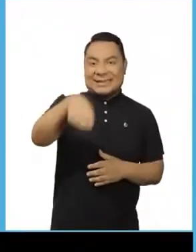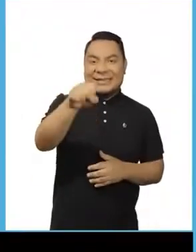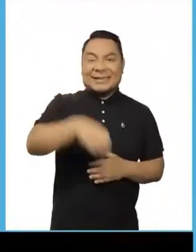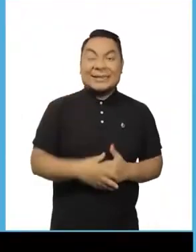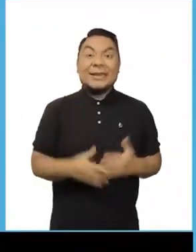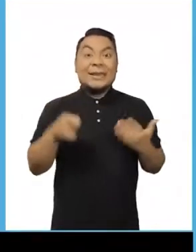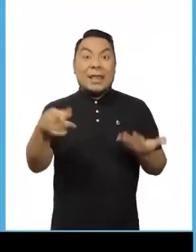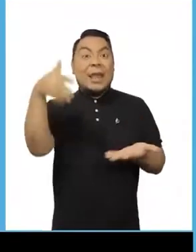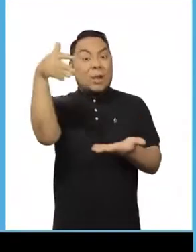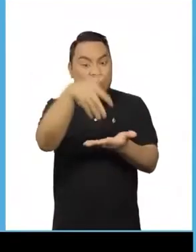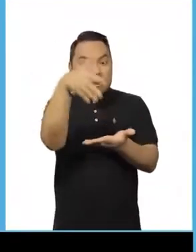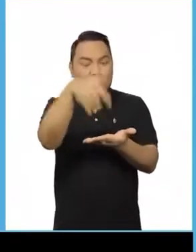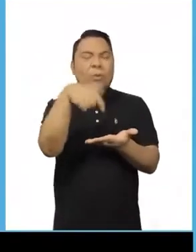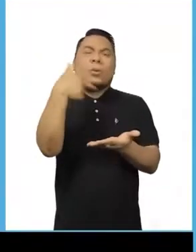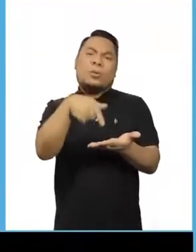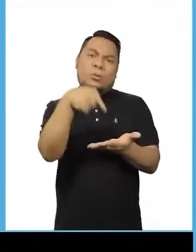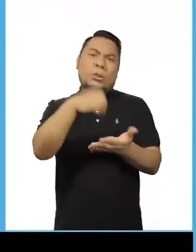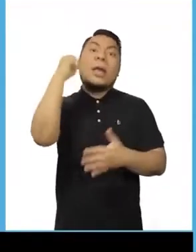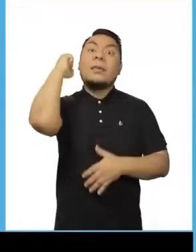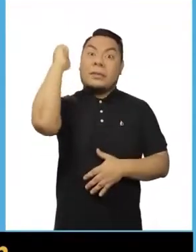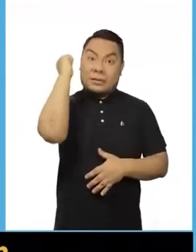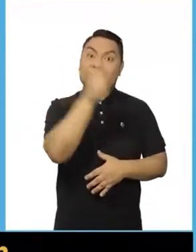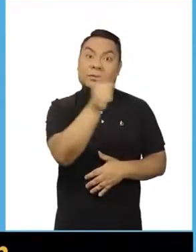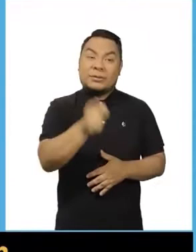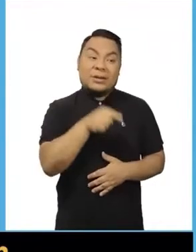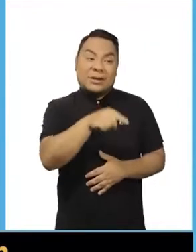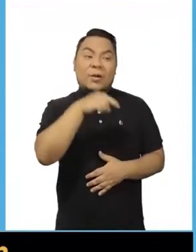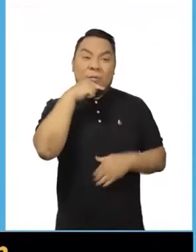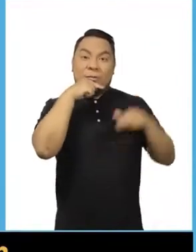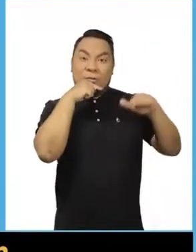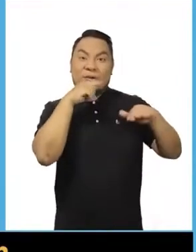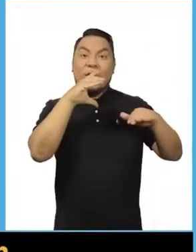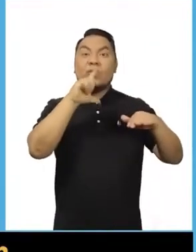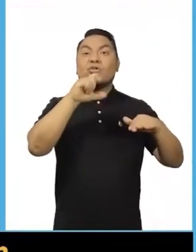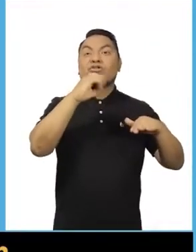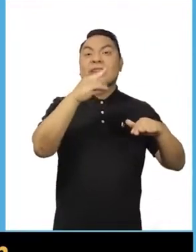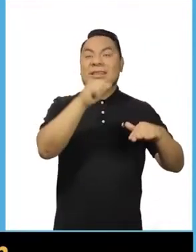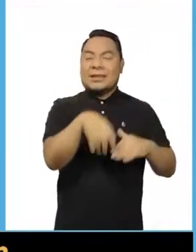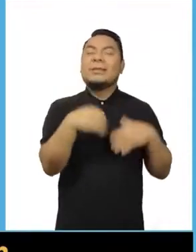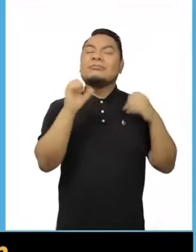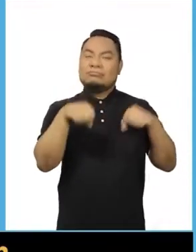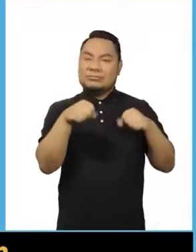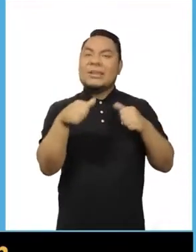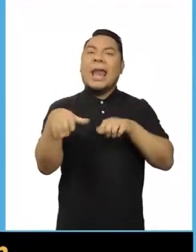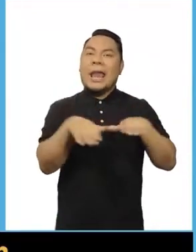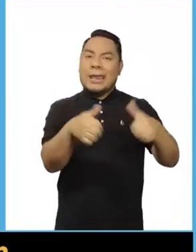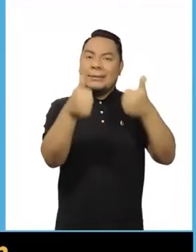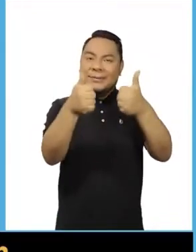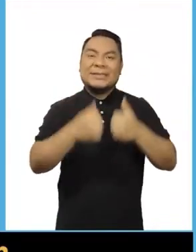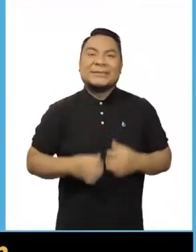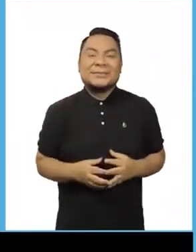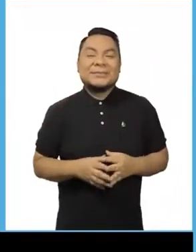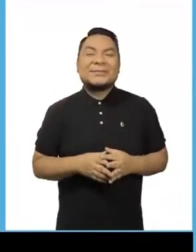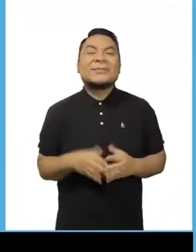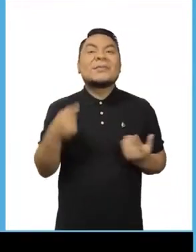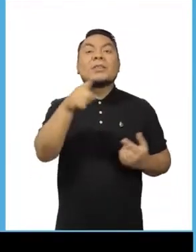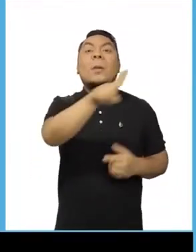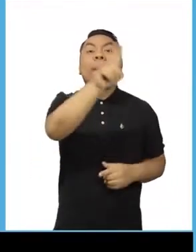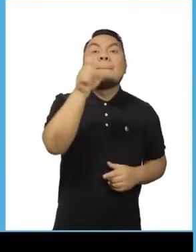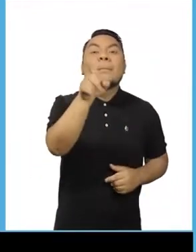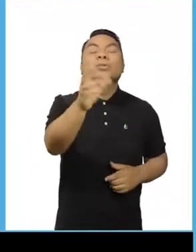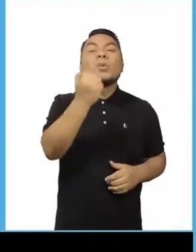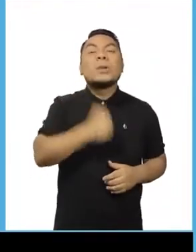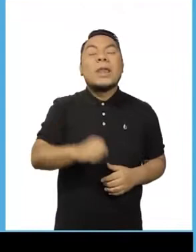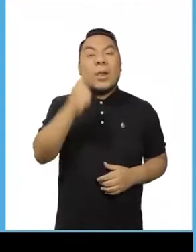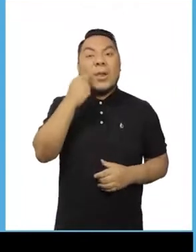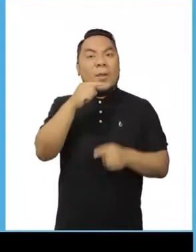Así es, estudiar es un derecho. Y Luchita sí que lo hacía muy bien. Pregúntale a